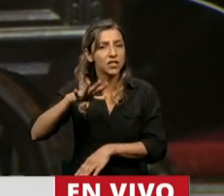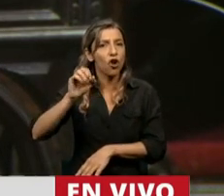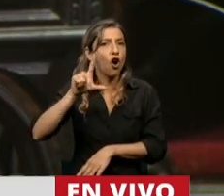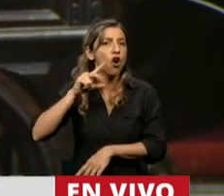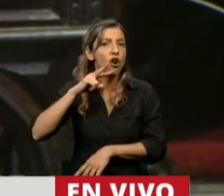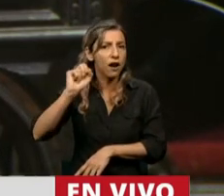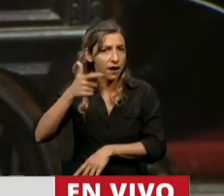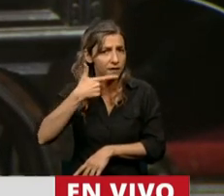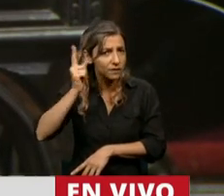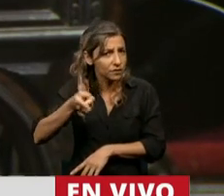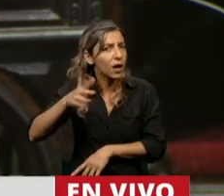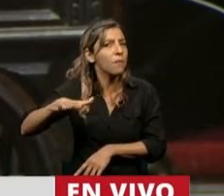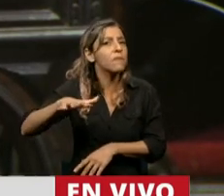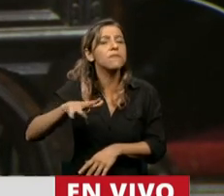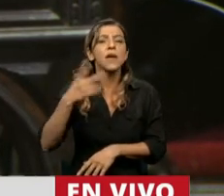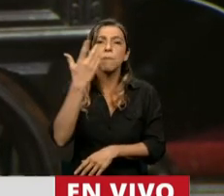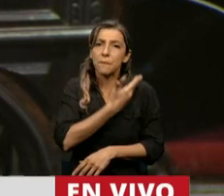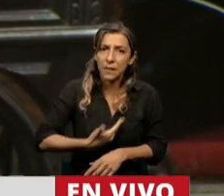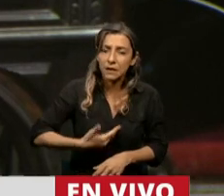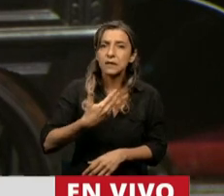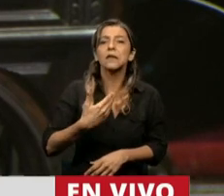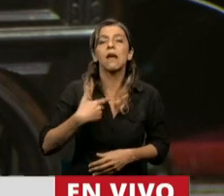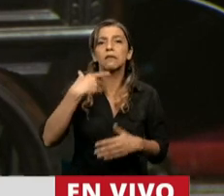el presidente y el ministro